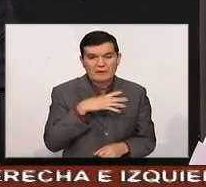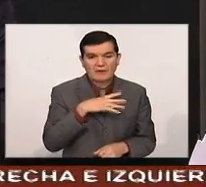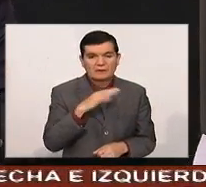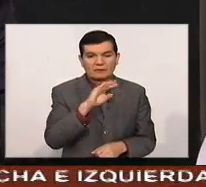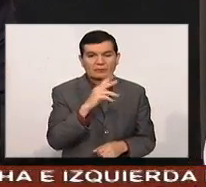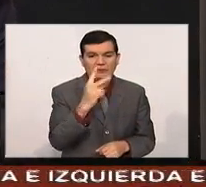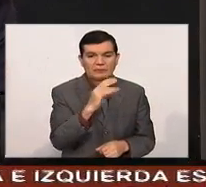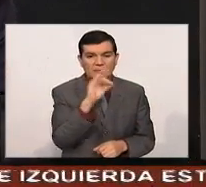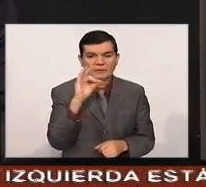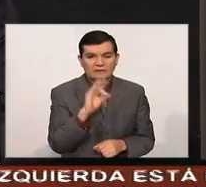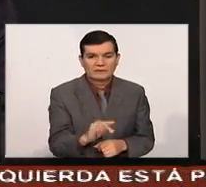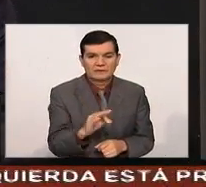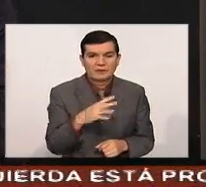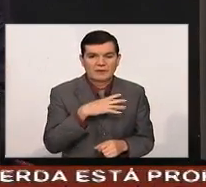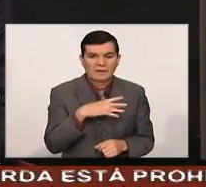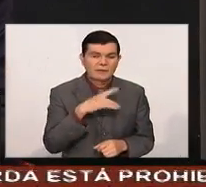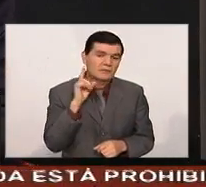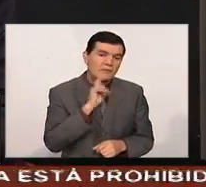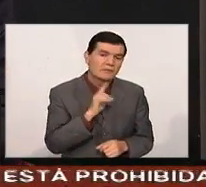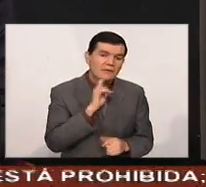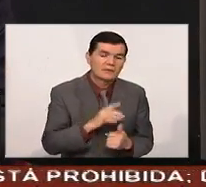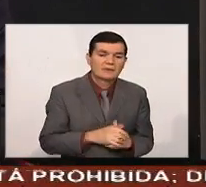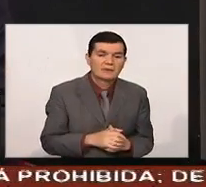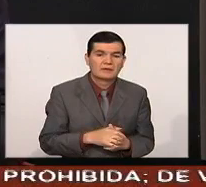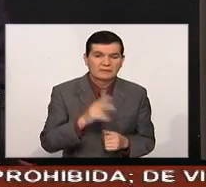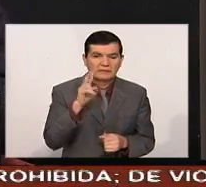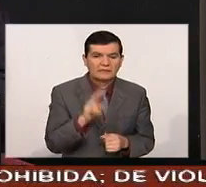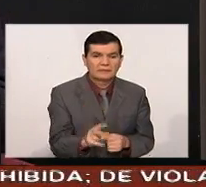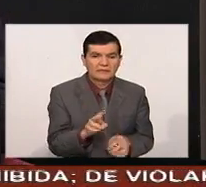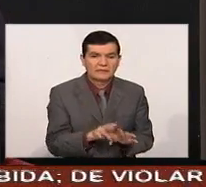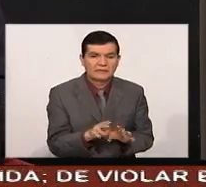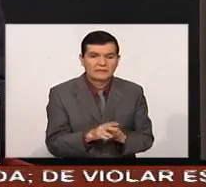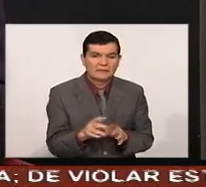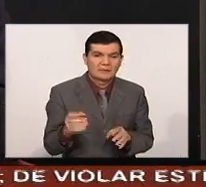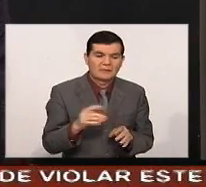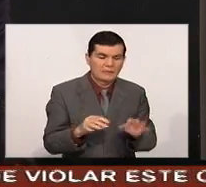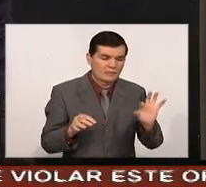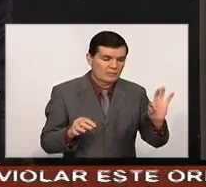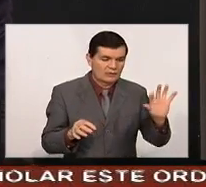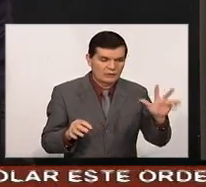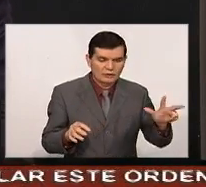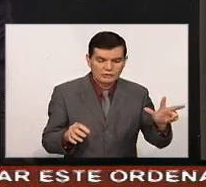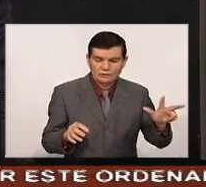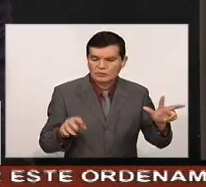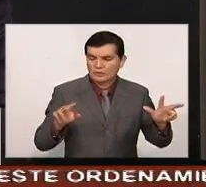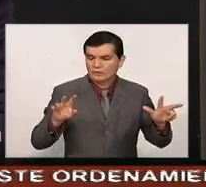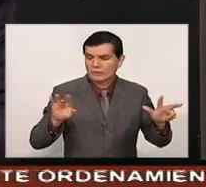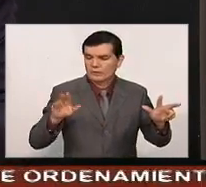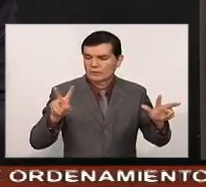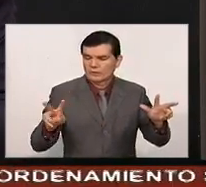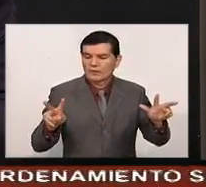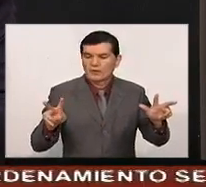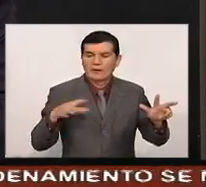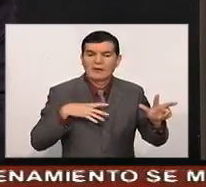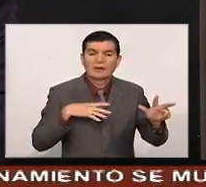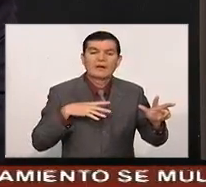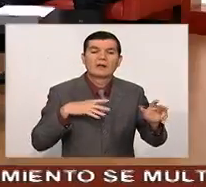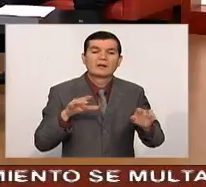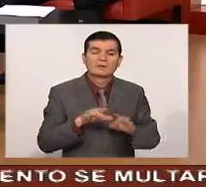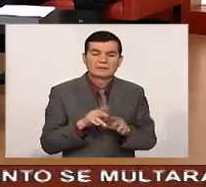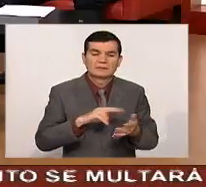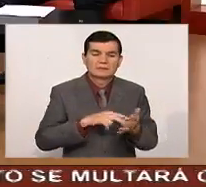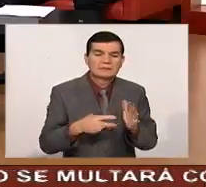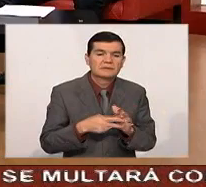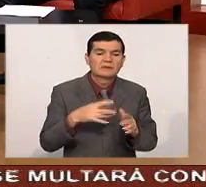el 52% son mujeres, realmente nos están ganando, y el 48% son hombres. Somos afortunados porque en nuestras carreras de